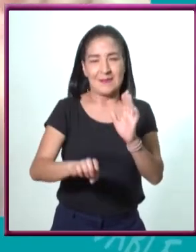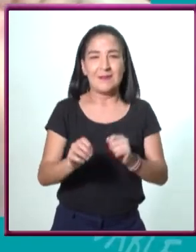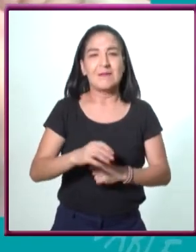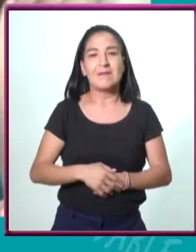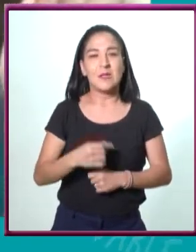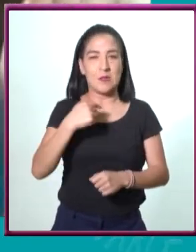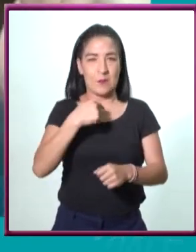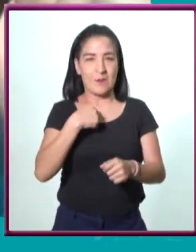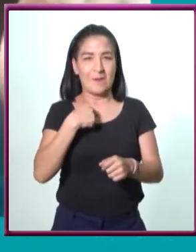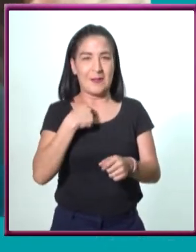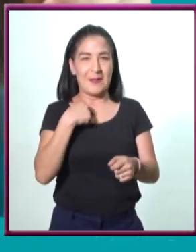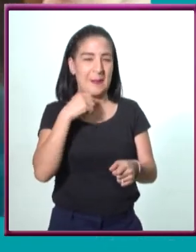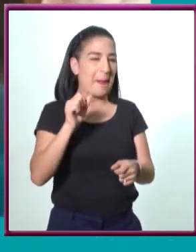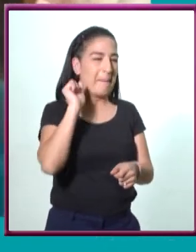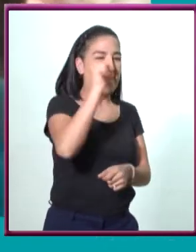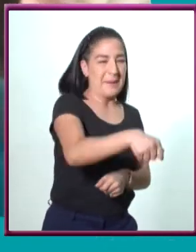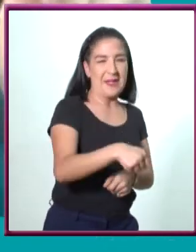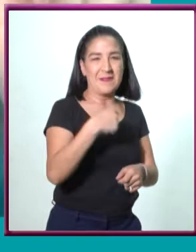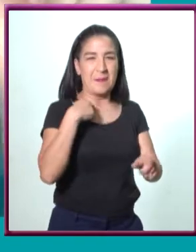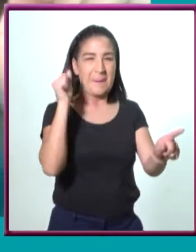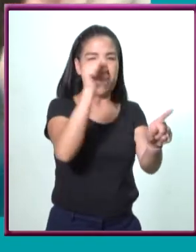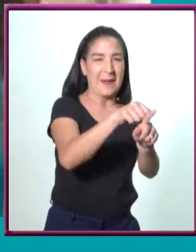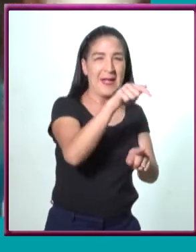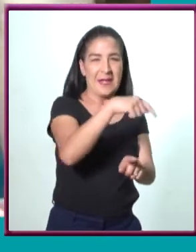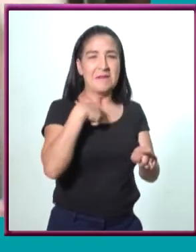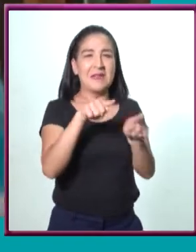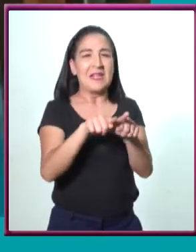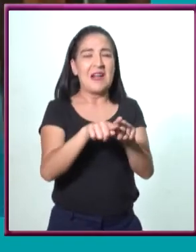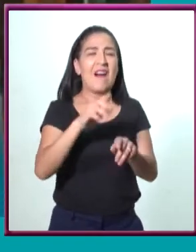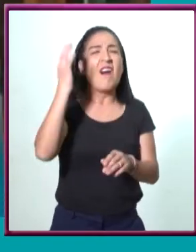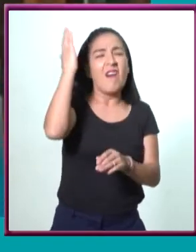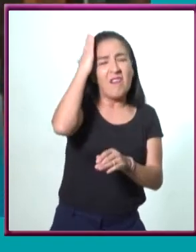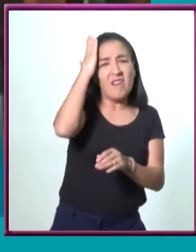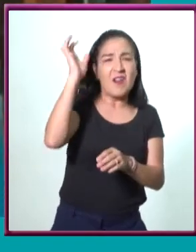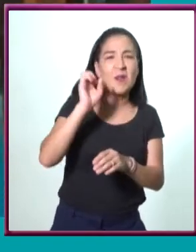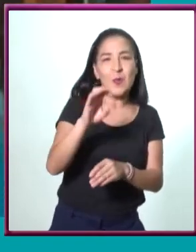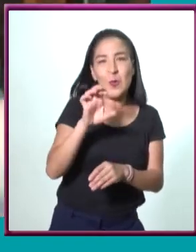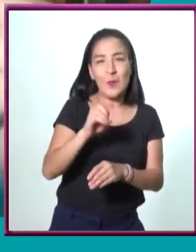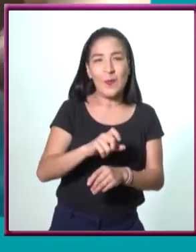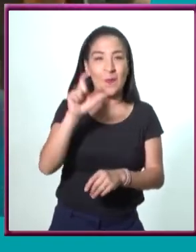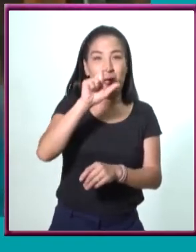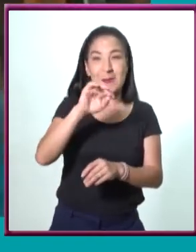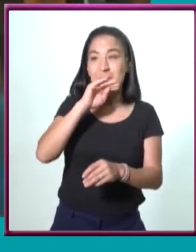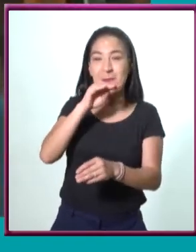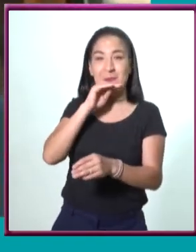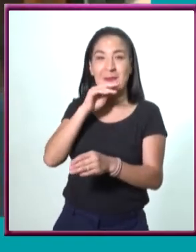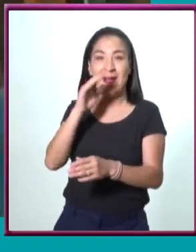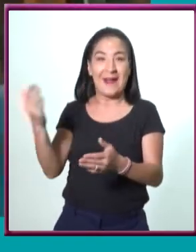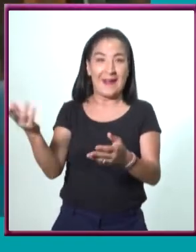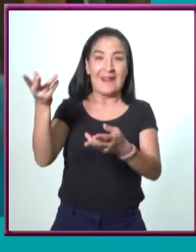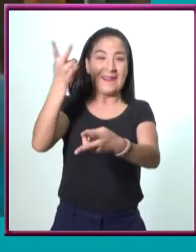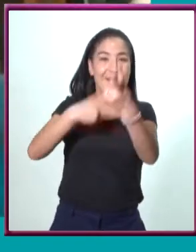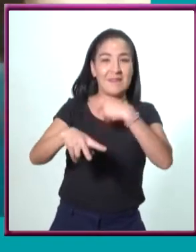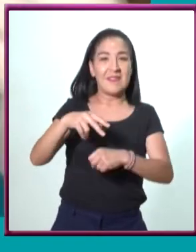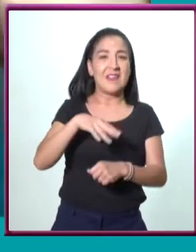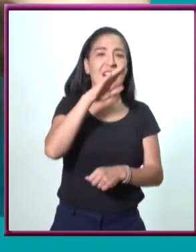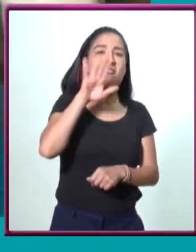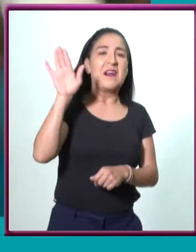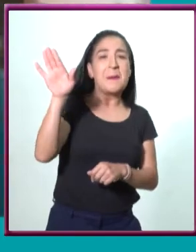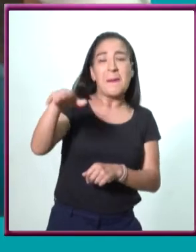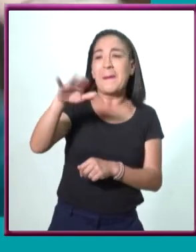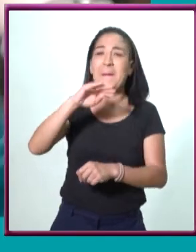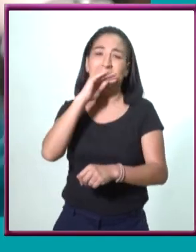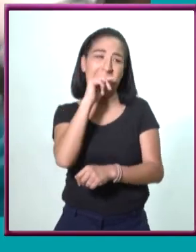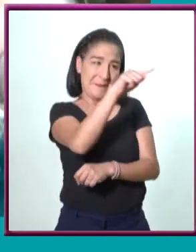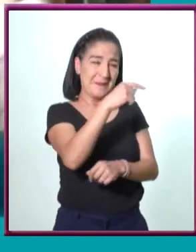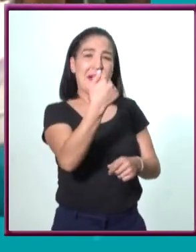ejemplo, si yo le pego a mi hermano y su reacción solo es como de, ay, me dolió, y cuando llegue mi mamá me acusa y dice, es que